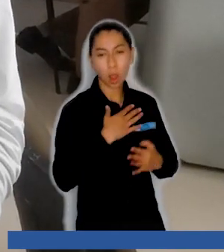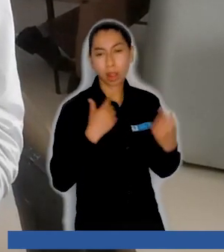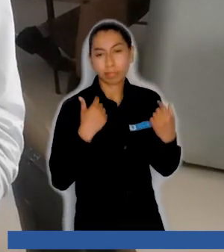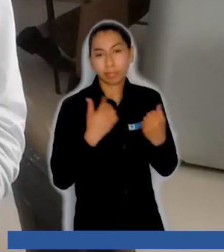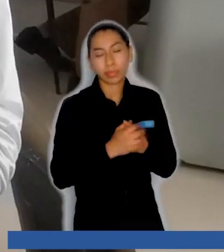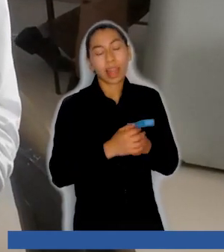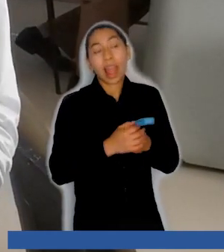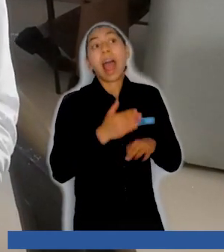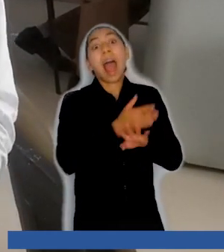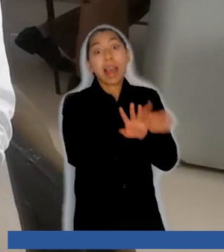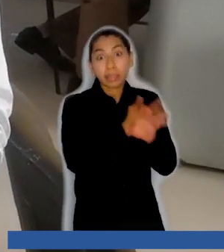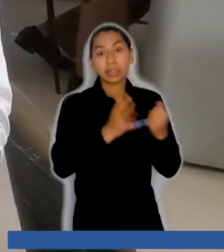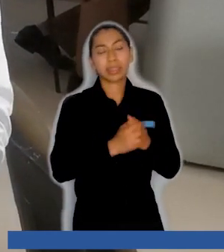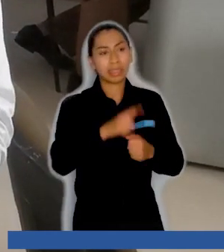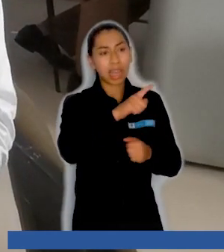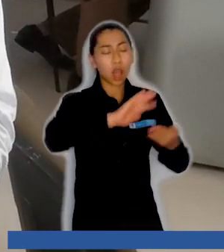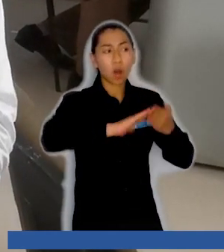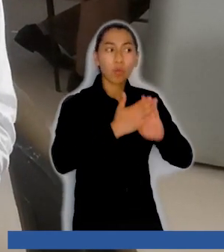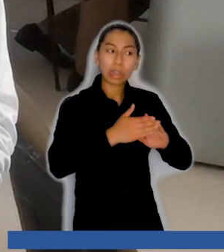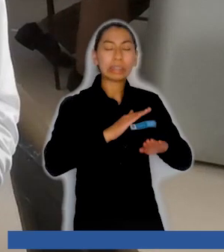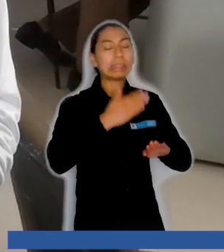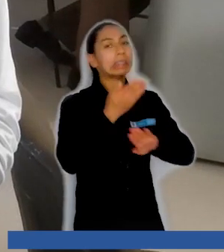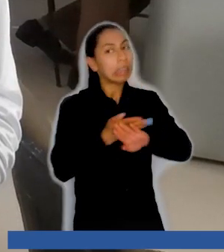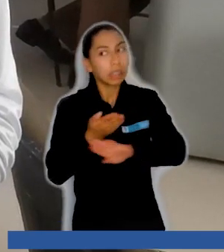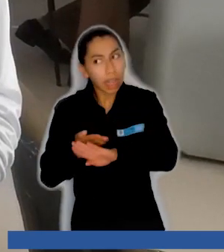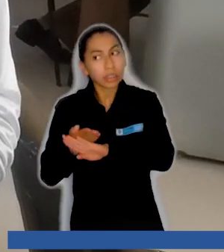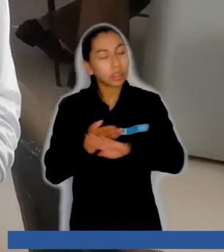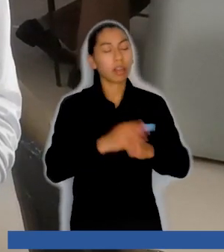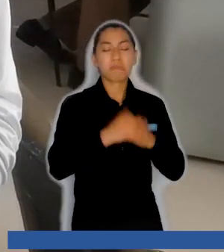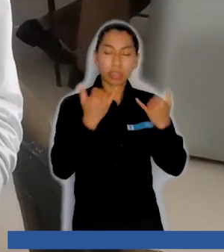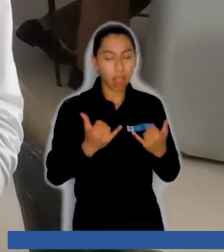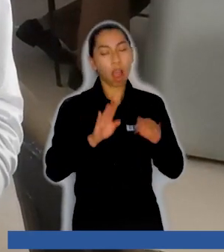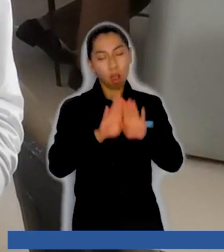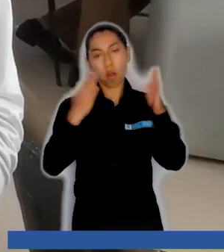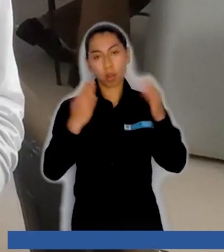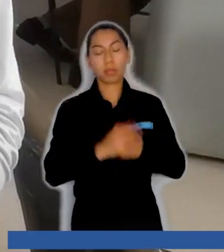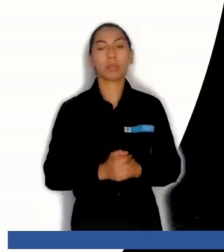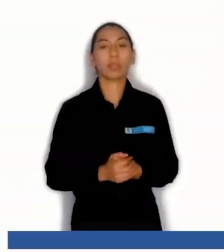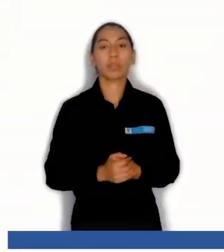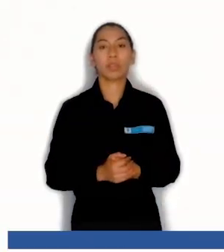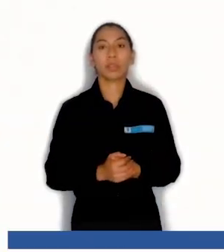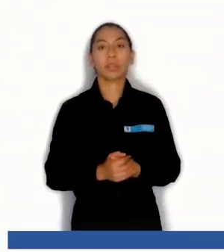manera personal, como lo venía reclamando la población víctima de este municipio y de esta región.